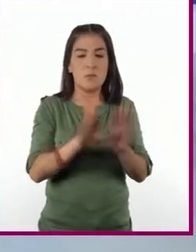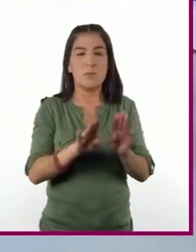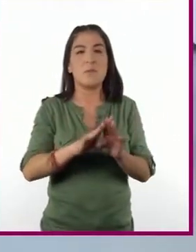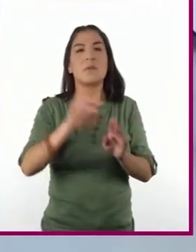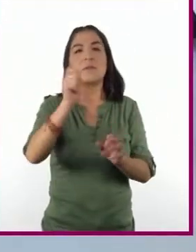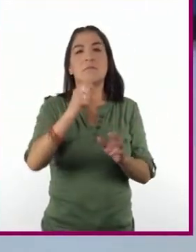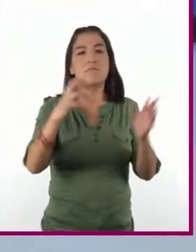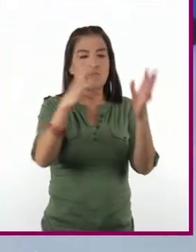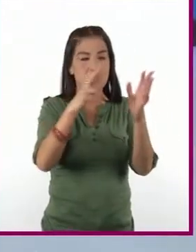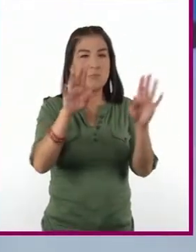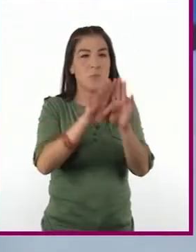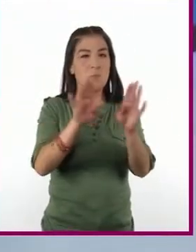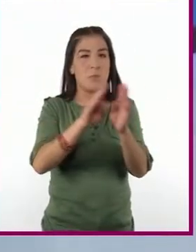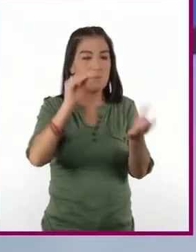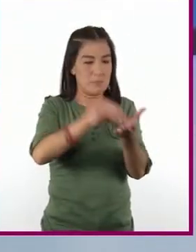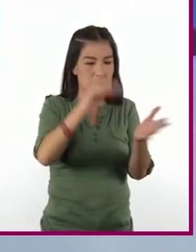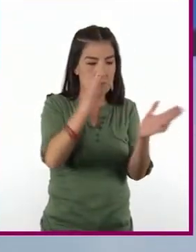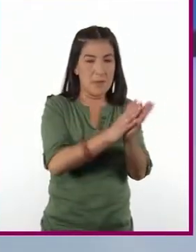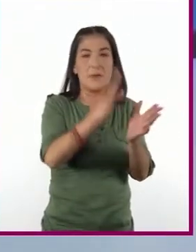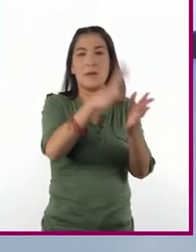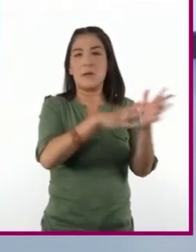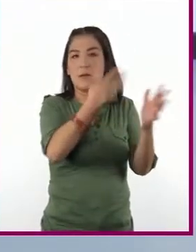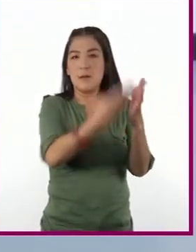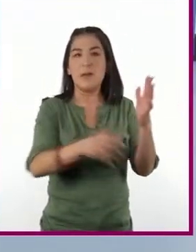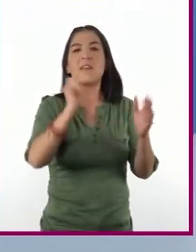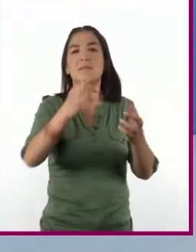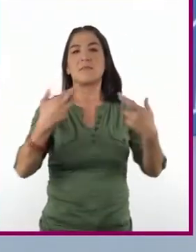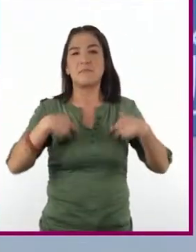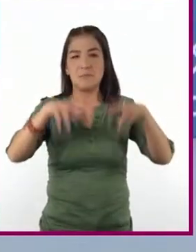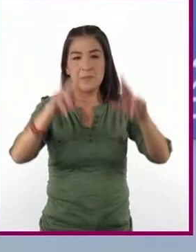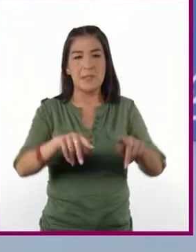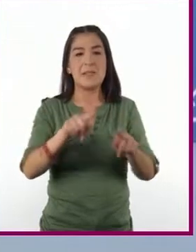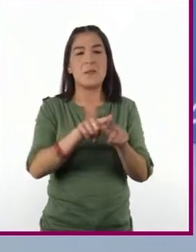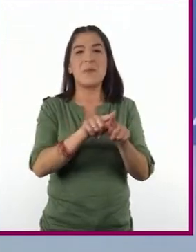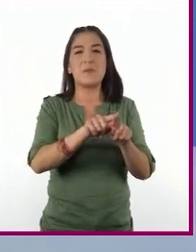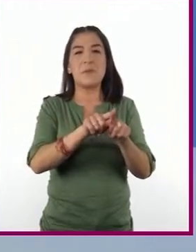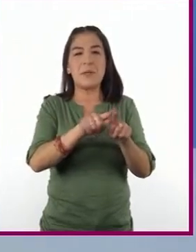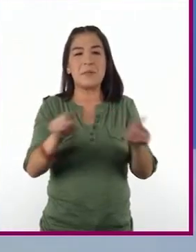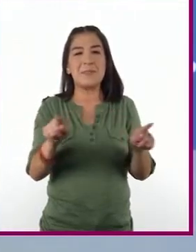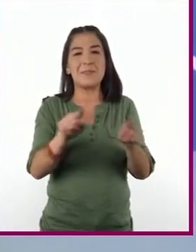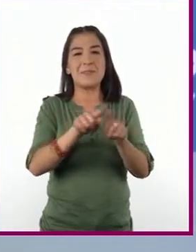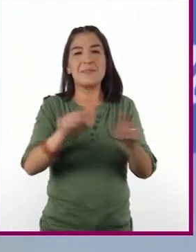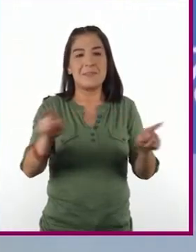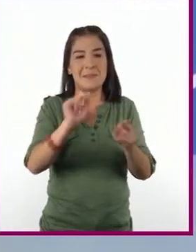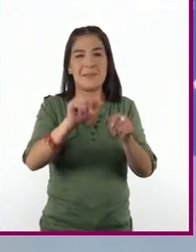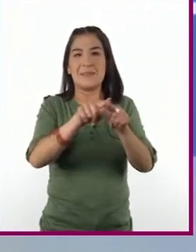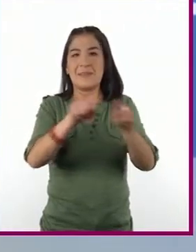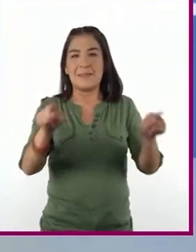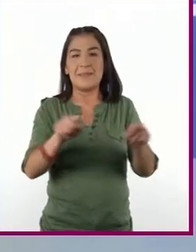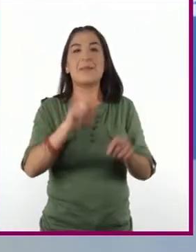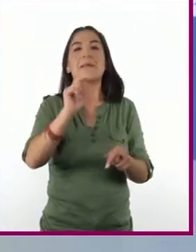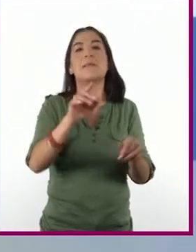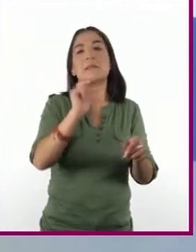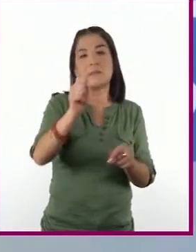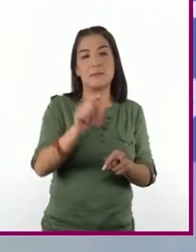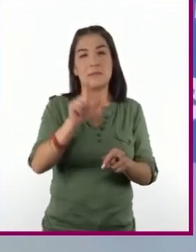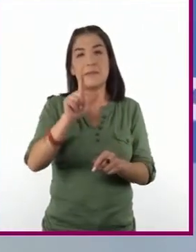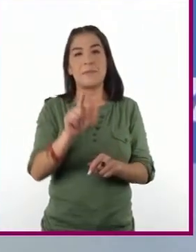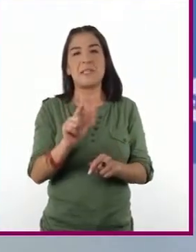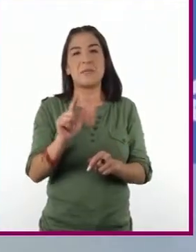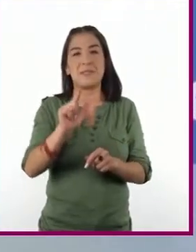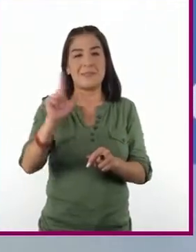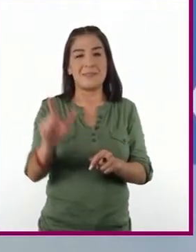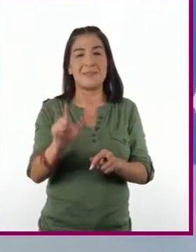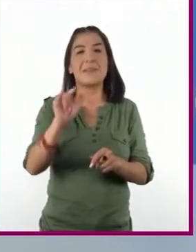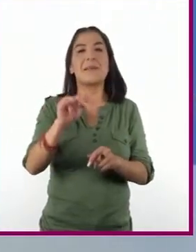tabular podemos obtener la tabla y la gráfica de las relaciones lineales en una ecuación de primer grado. Sabemos que la literal debe de tener